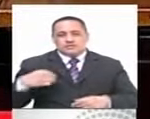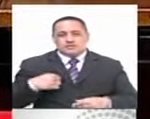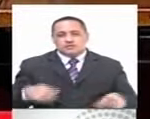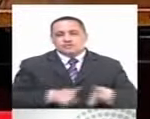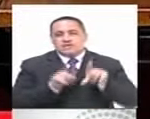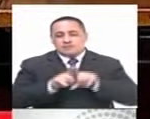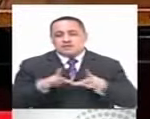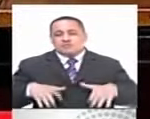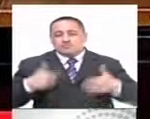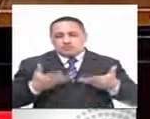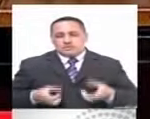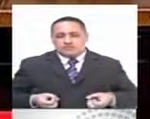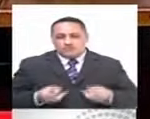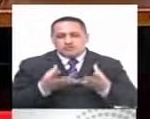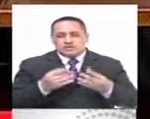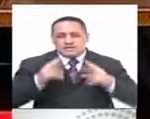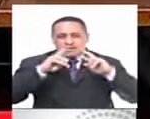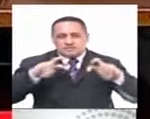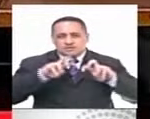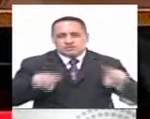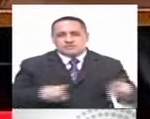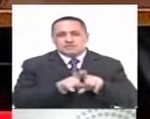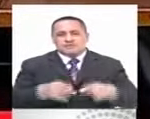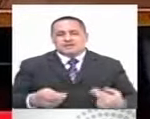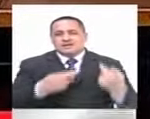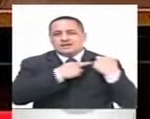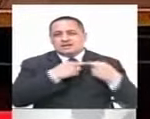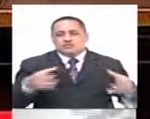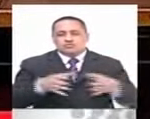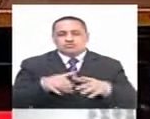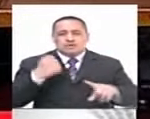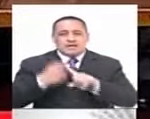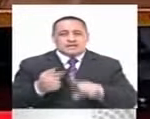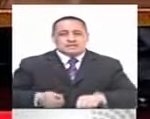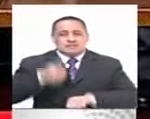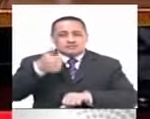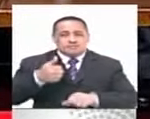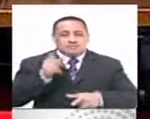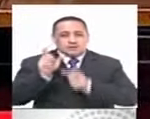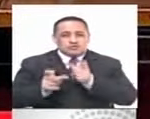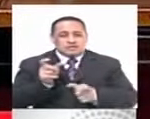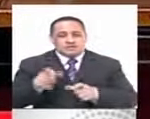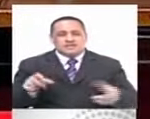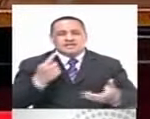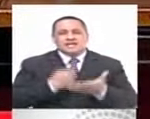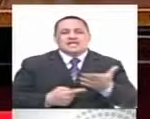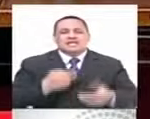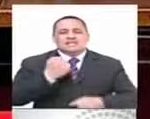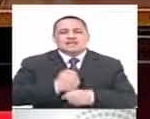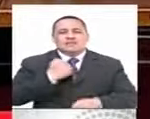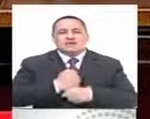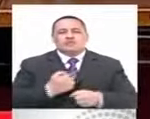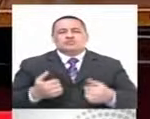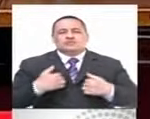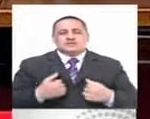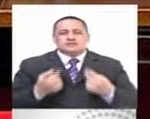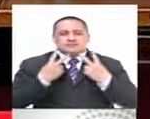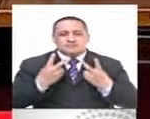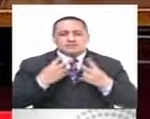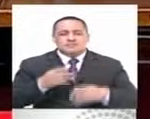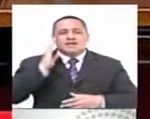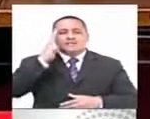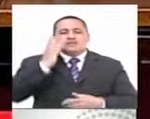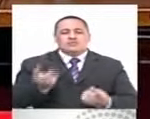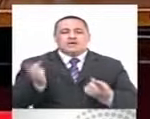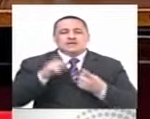¿podría influir en las investigaciones relacionadas a sus ex patrocinados? ¿Qué acciones ha dispuesto